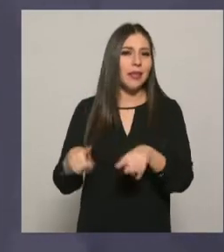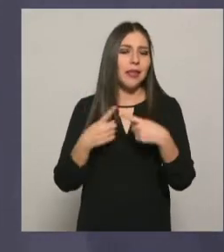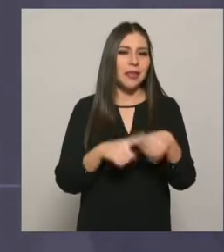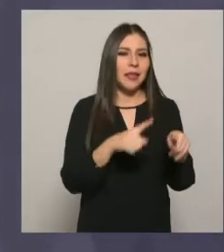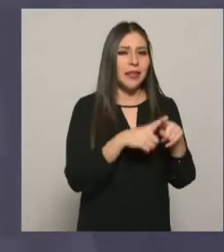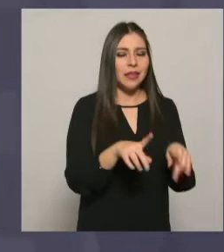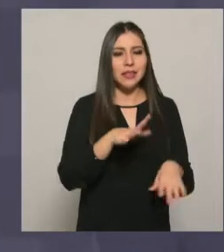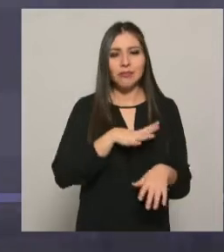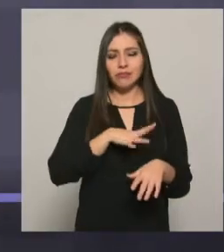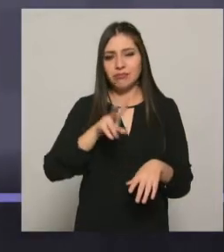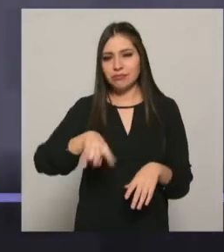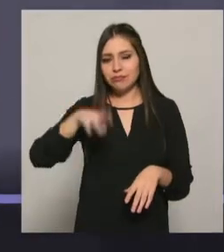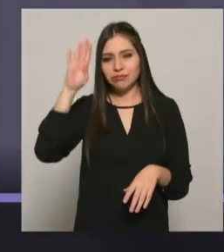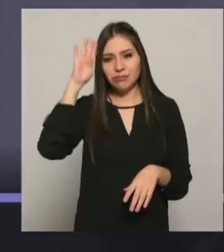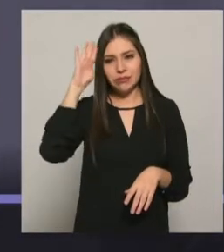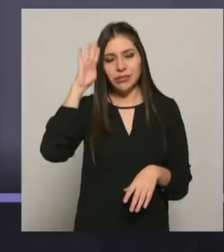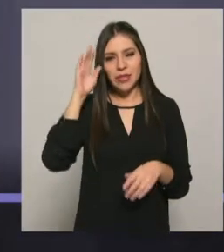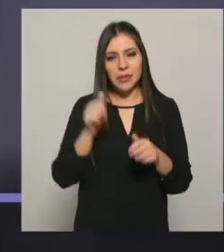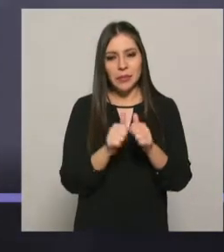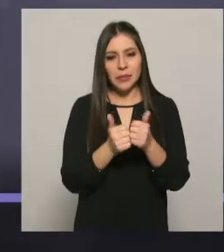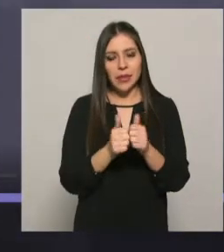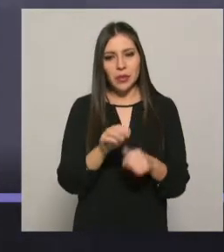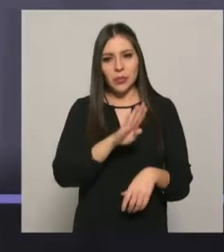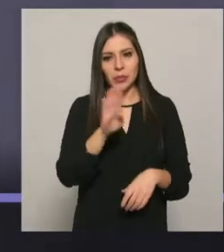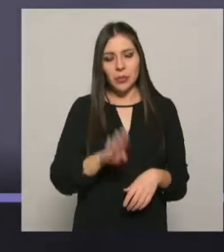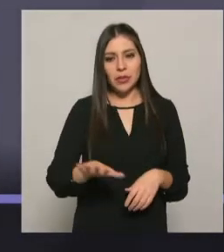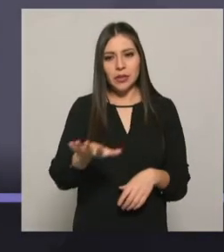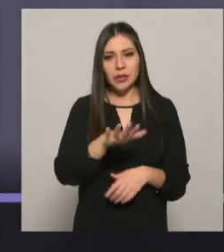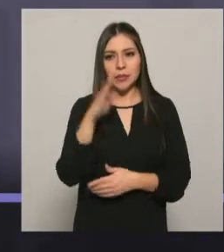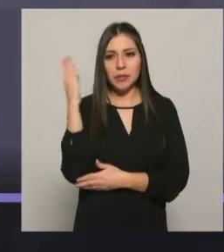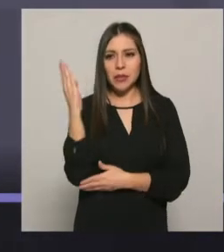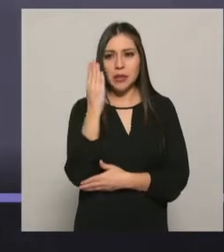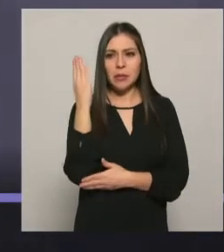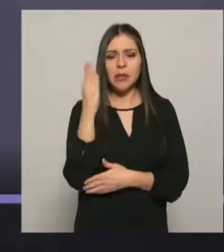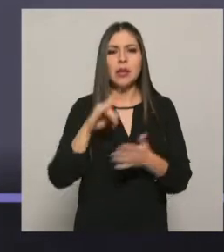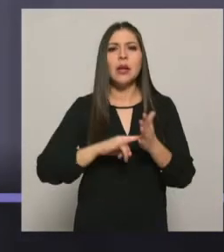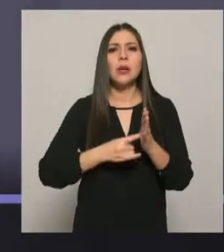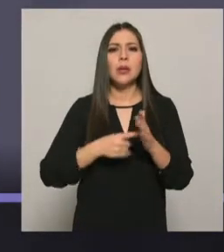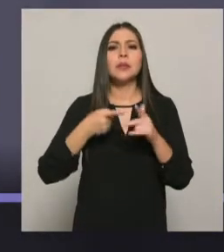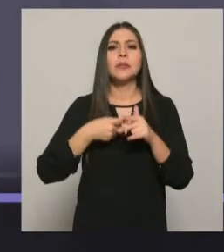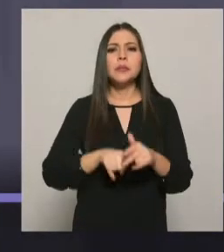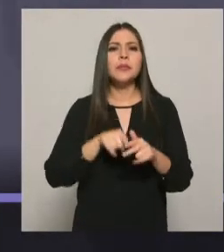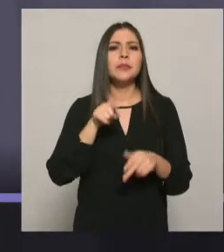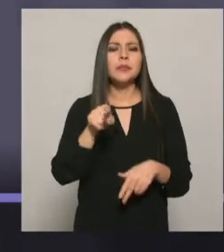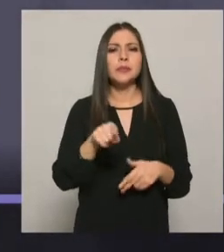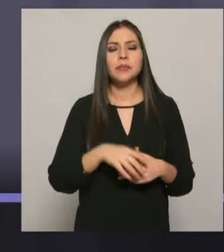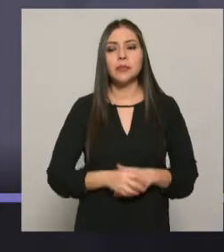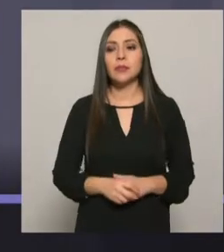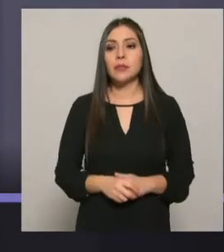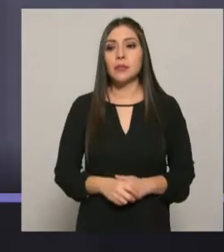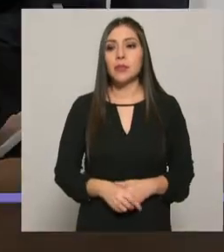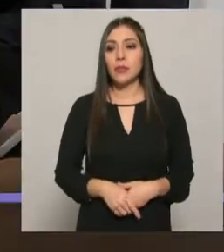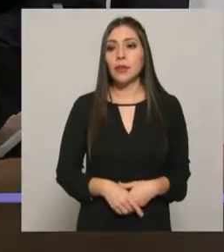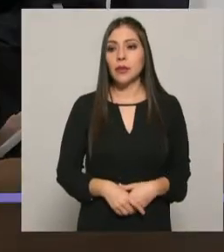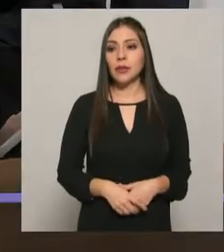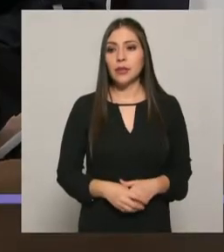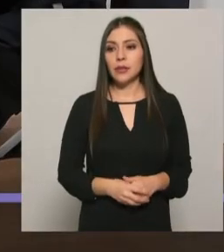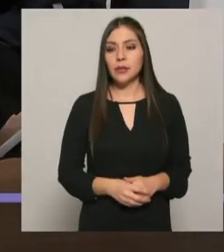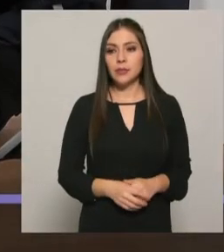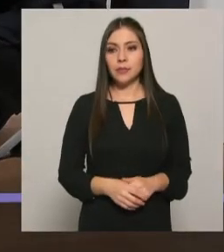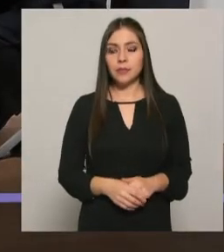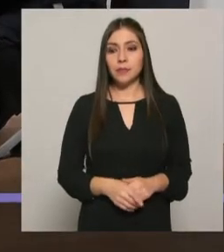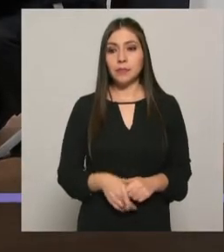una diversidad increíble también los panes de muerto. Y Milpalta, rápidamente, maestro, ¿a qué hora empezamos? ¿Hay que llegar? Ya empezamos. Ya hay